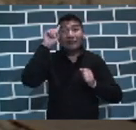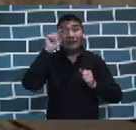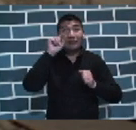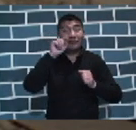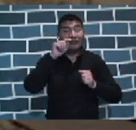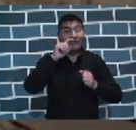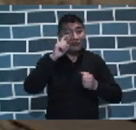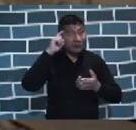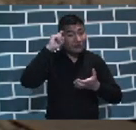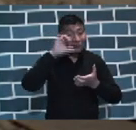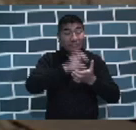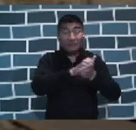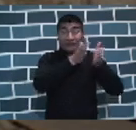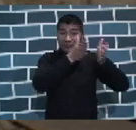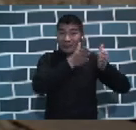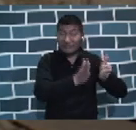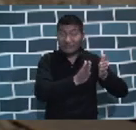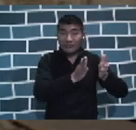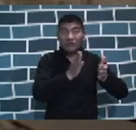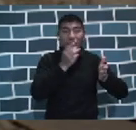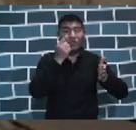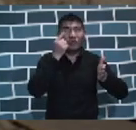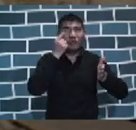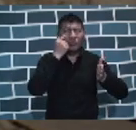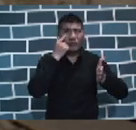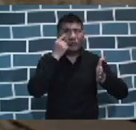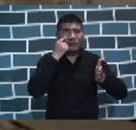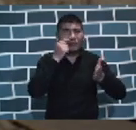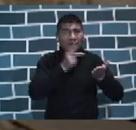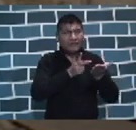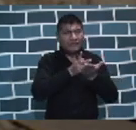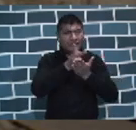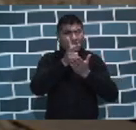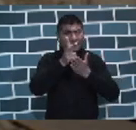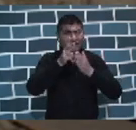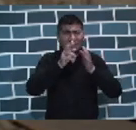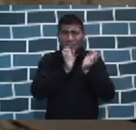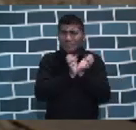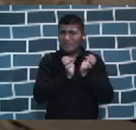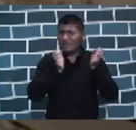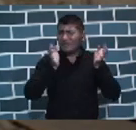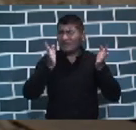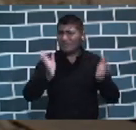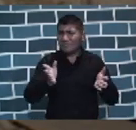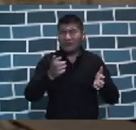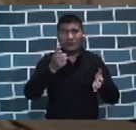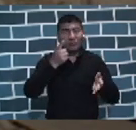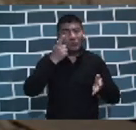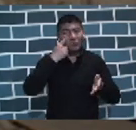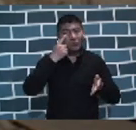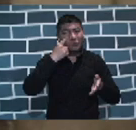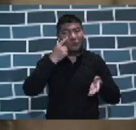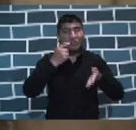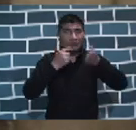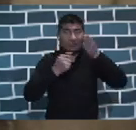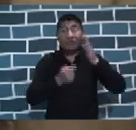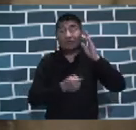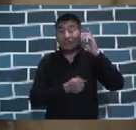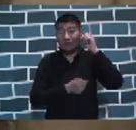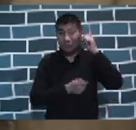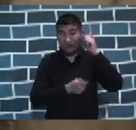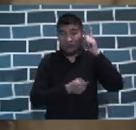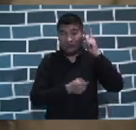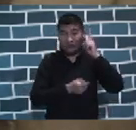creyente llegue al conocimiento de la verdad plena al conocimiento de dios